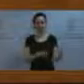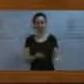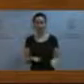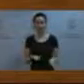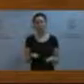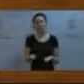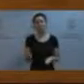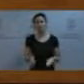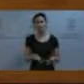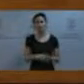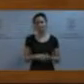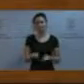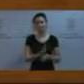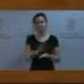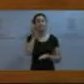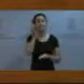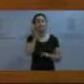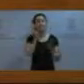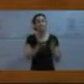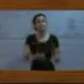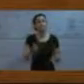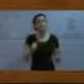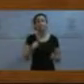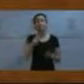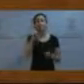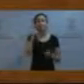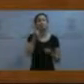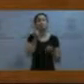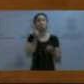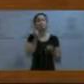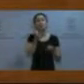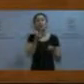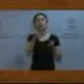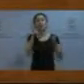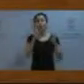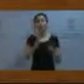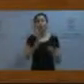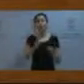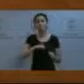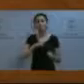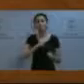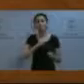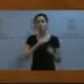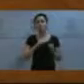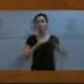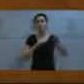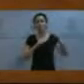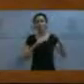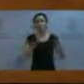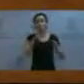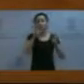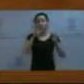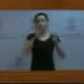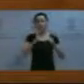Otro más, señora consejera. Inspección advierte en los geriátricos públicos una situación financiera